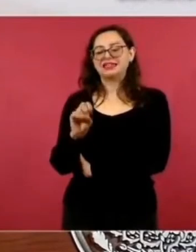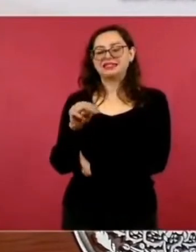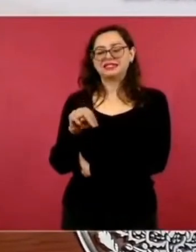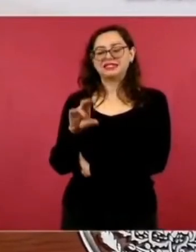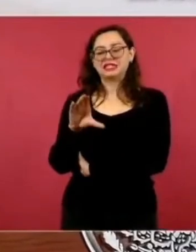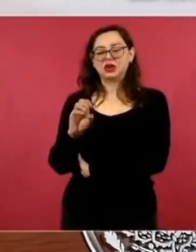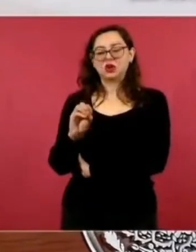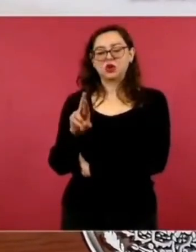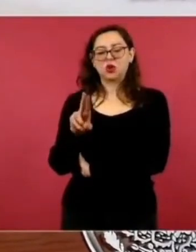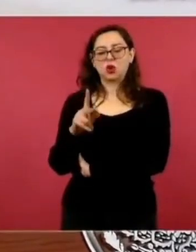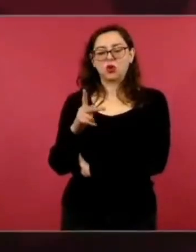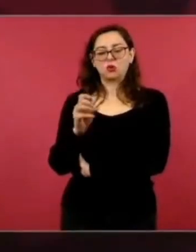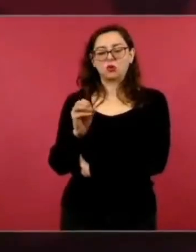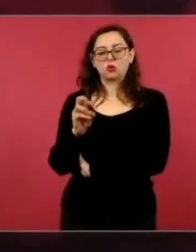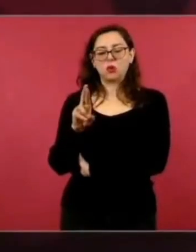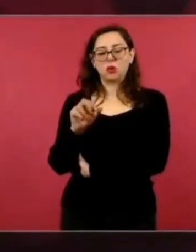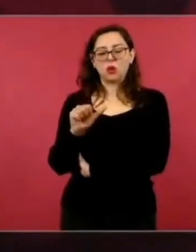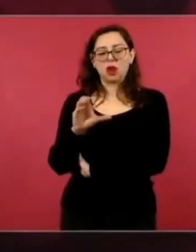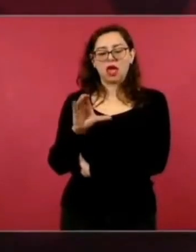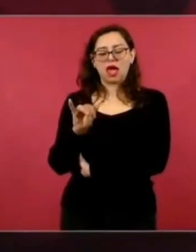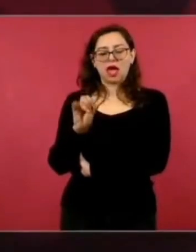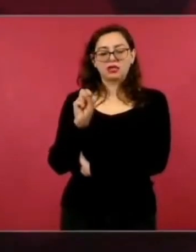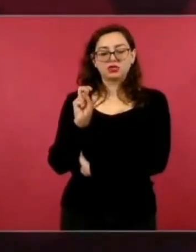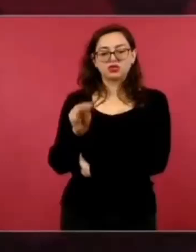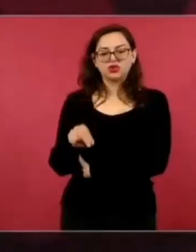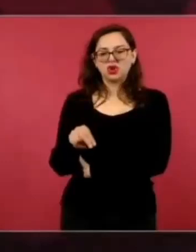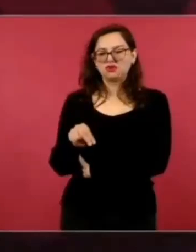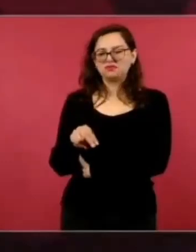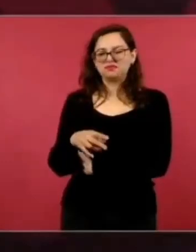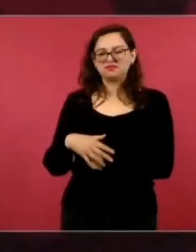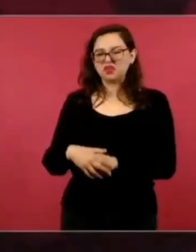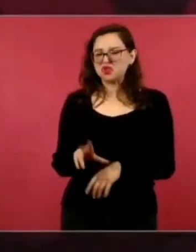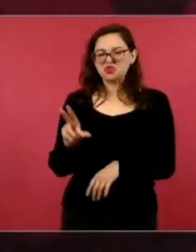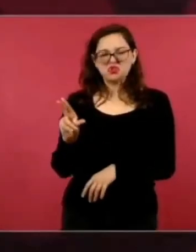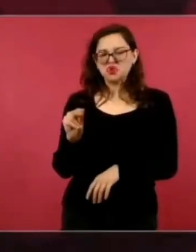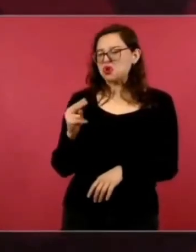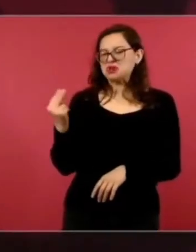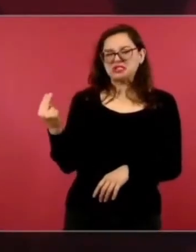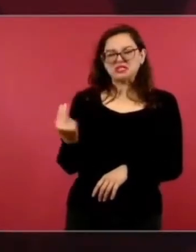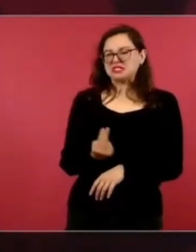desincorporación de empresas no estratégicas.